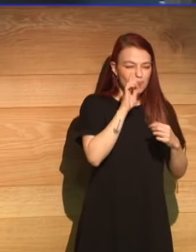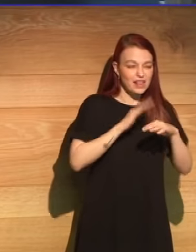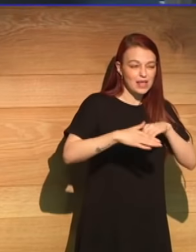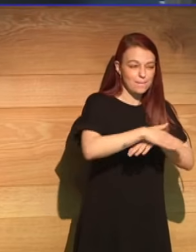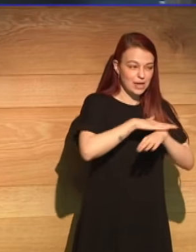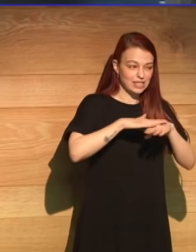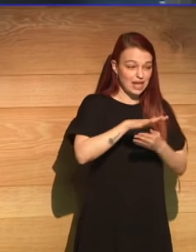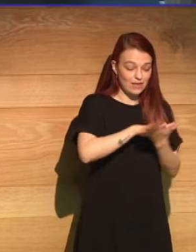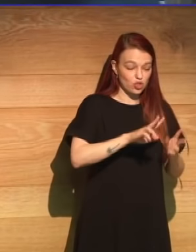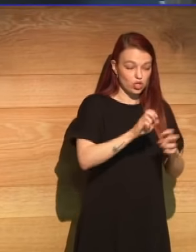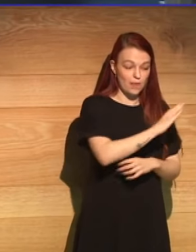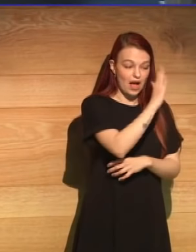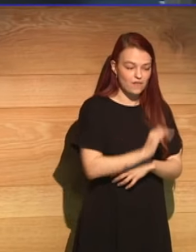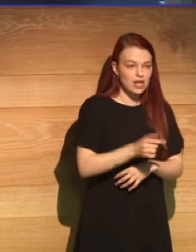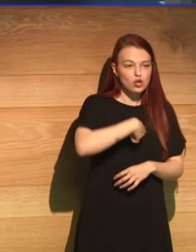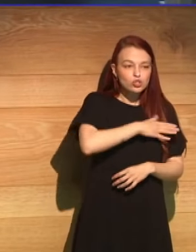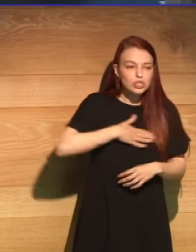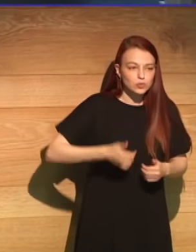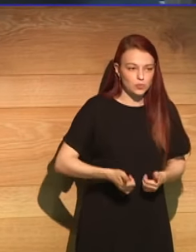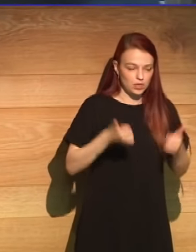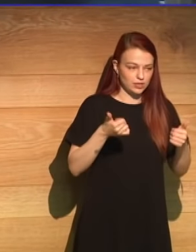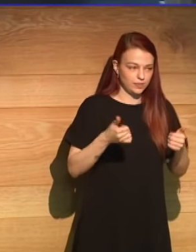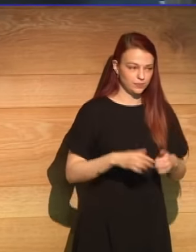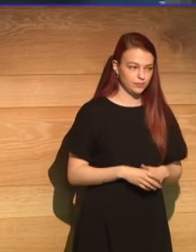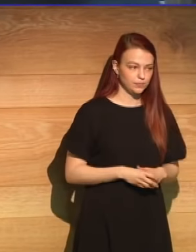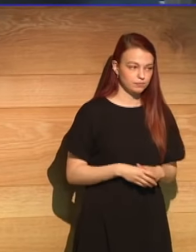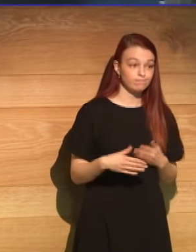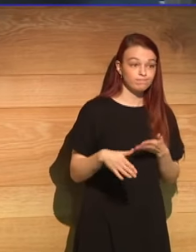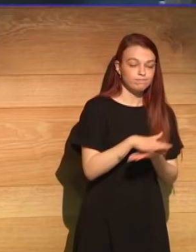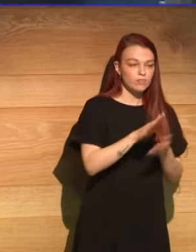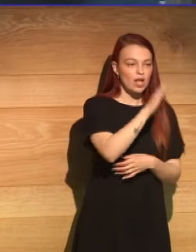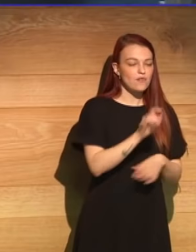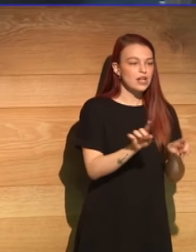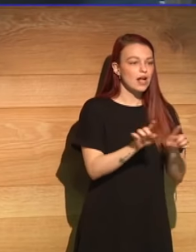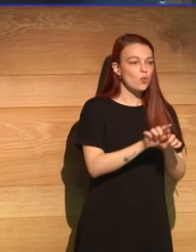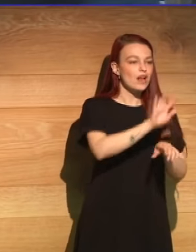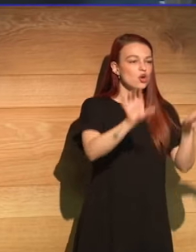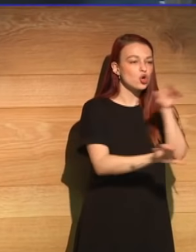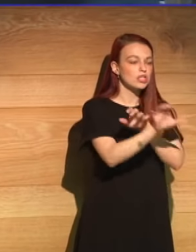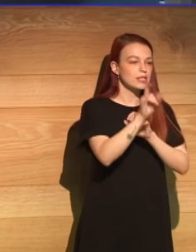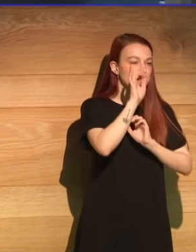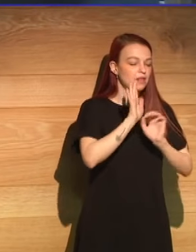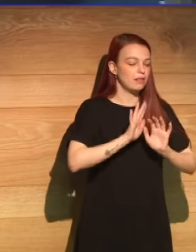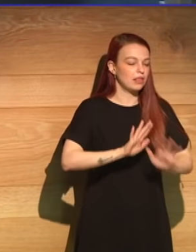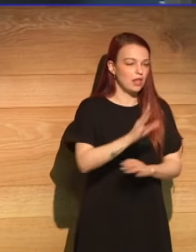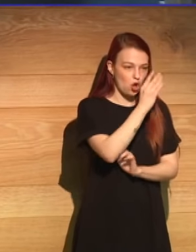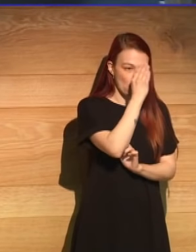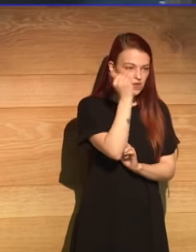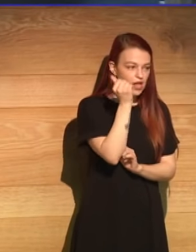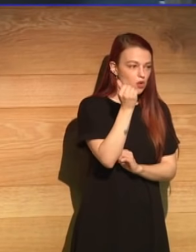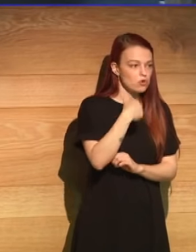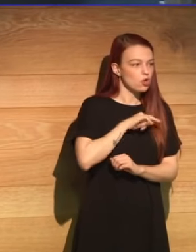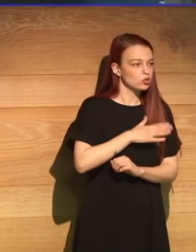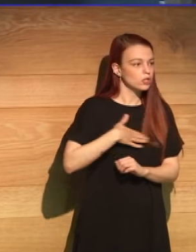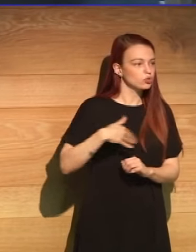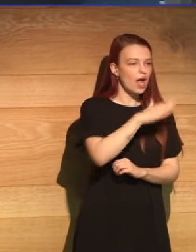que recibimos sobre África en nuestro día a día. Se habla de África como el continente olvidado, pero hoy queremos demostrar que no es